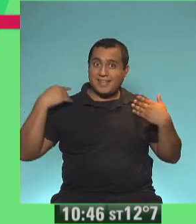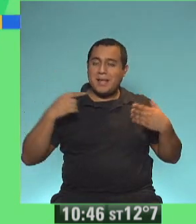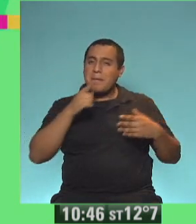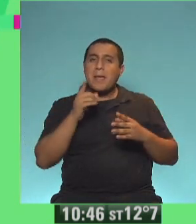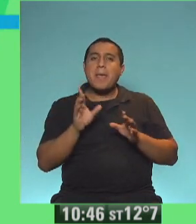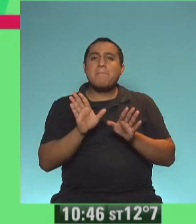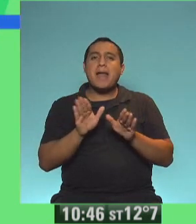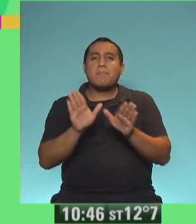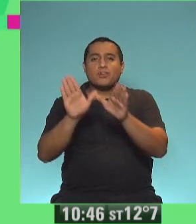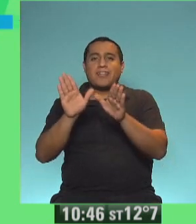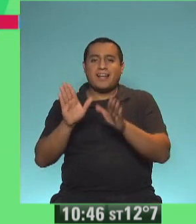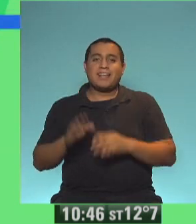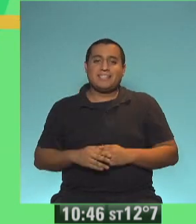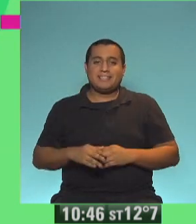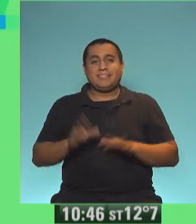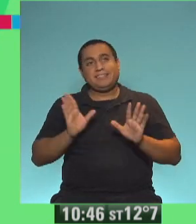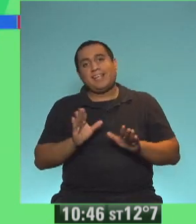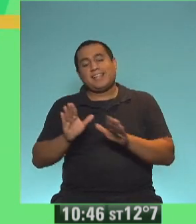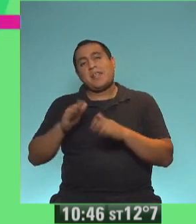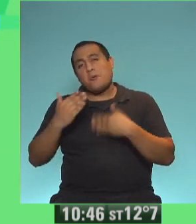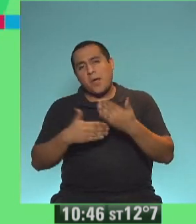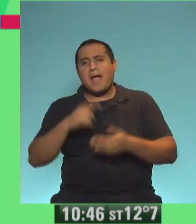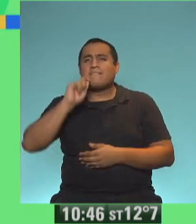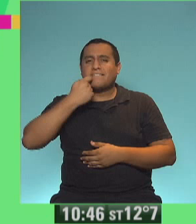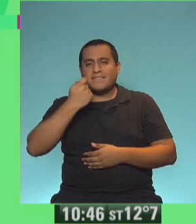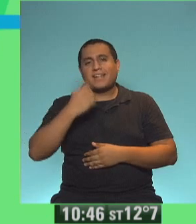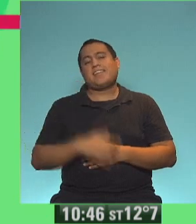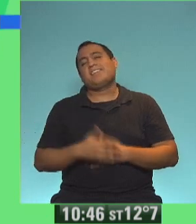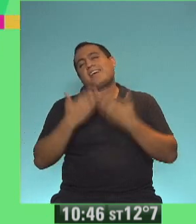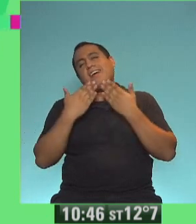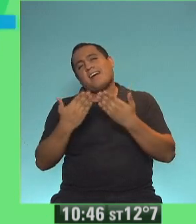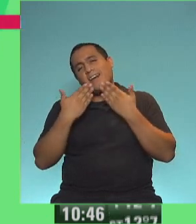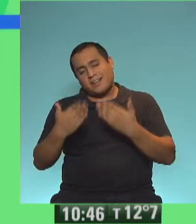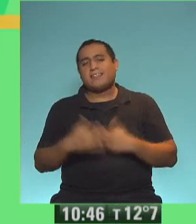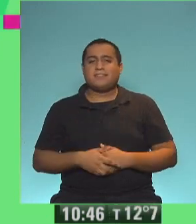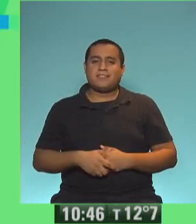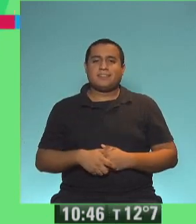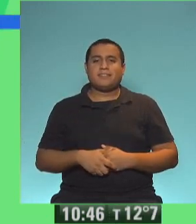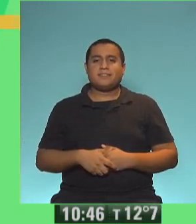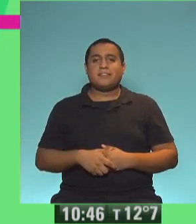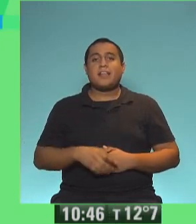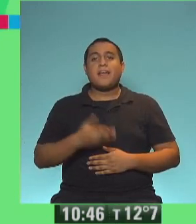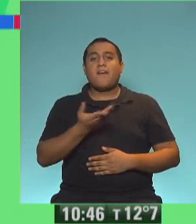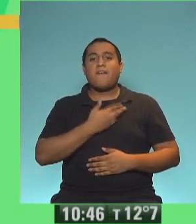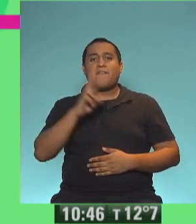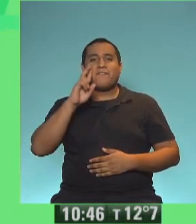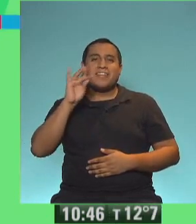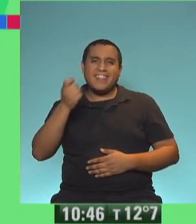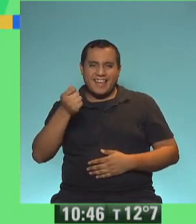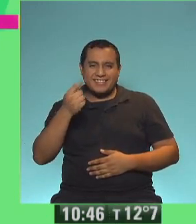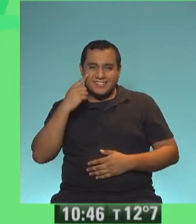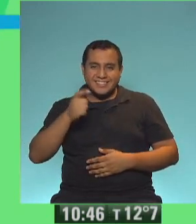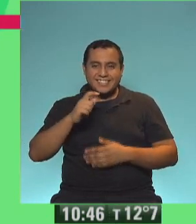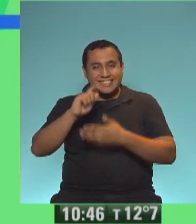que juega. ¡Qué linda! Con nosotros y salta. ¡Qué linda! Gracias, mariposa hermosa. La Frida. Una Frida.